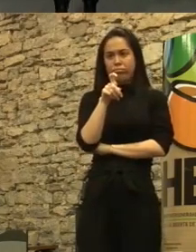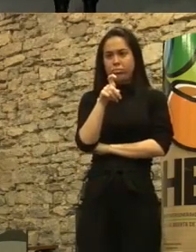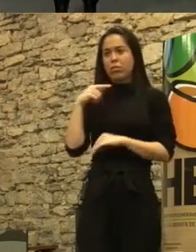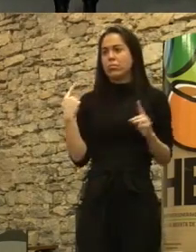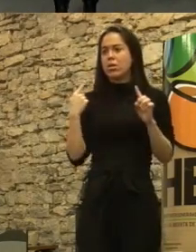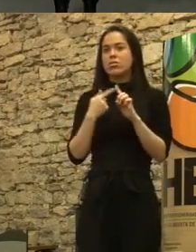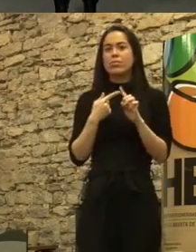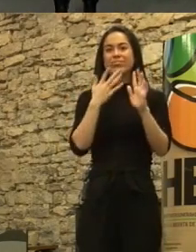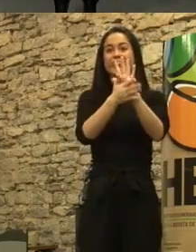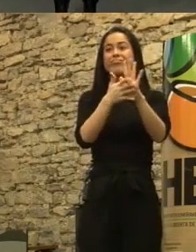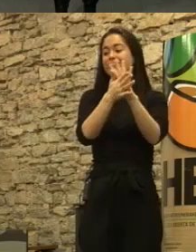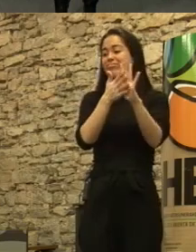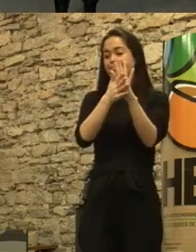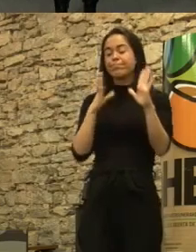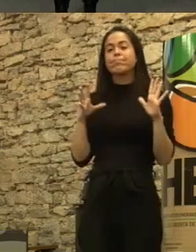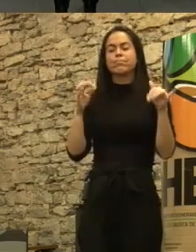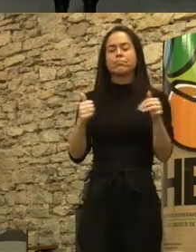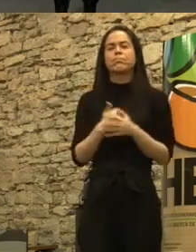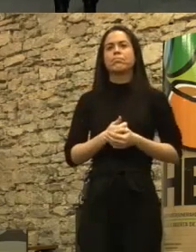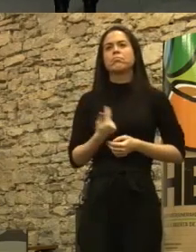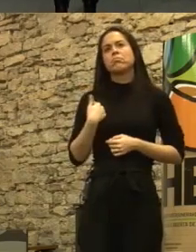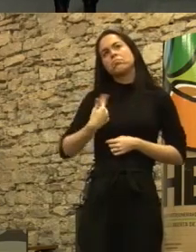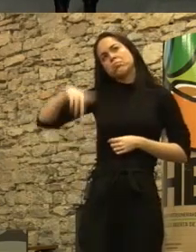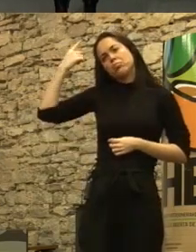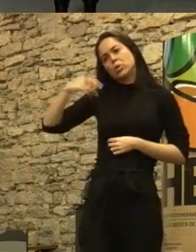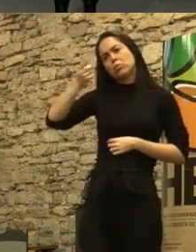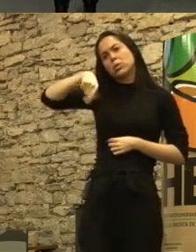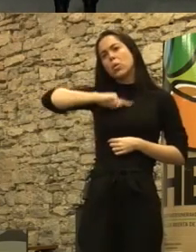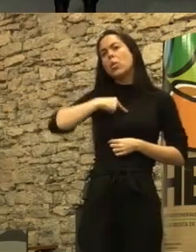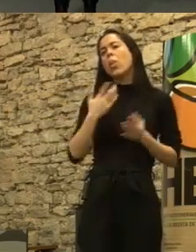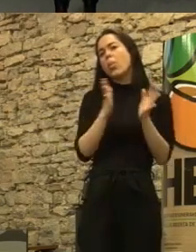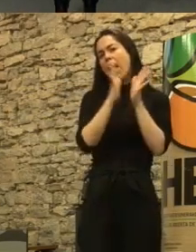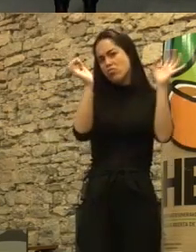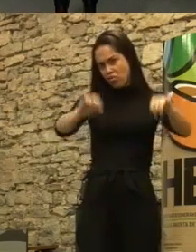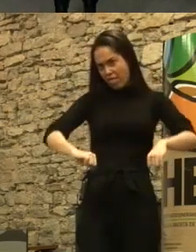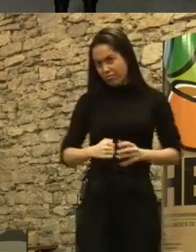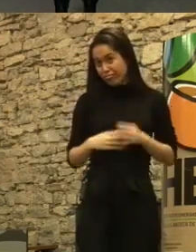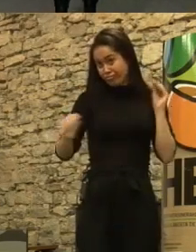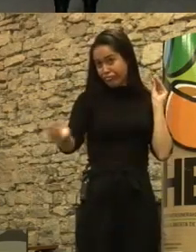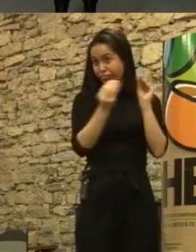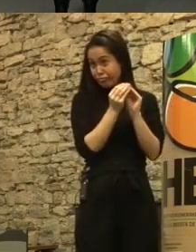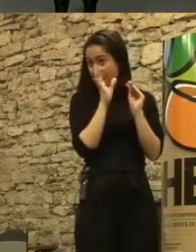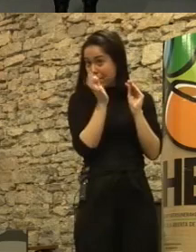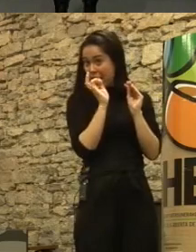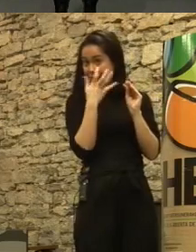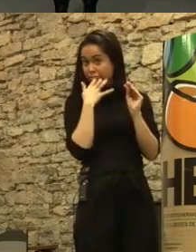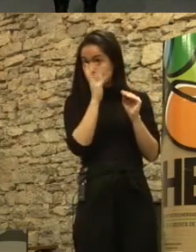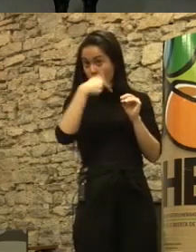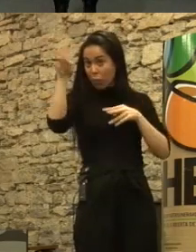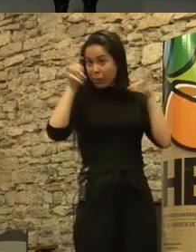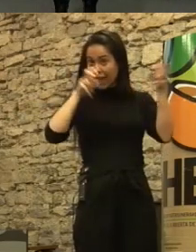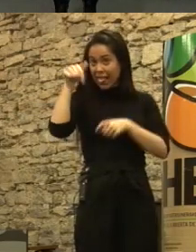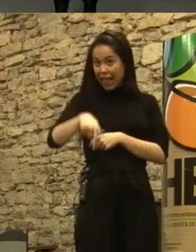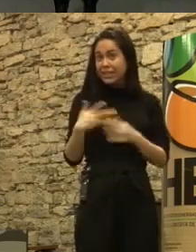tipo de conversación. Y estoy convencida que estáis de acuerdo conmigo porque esta, evidentemente, si estáis aquí, es una pregunta que